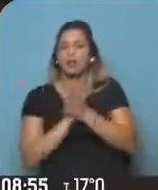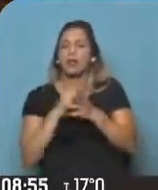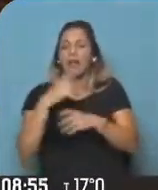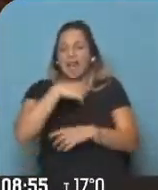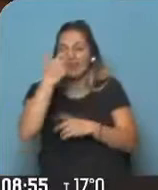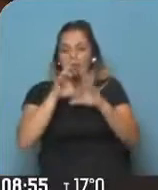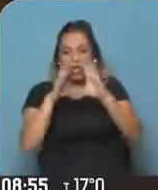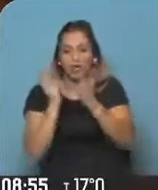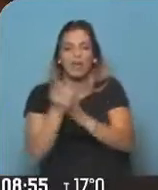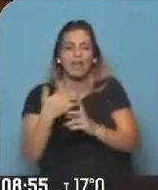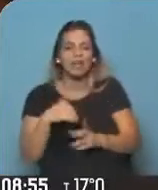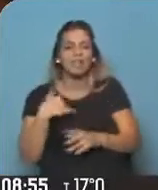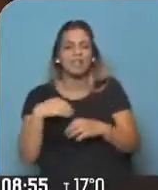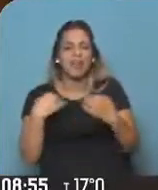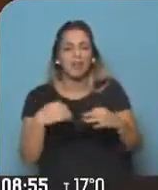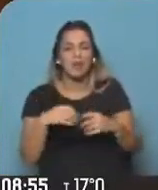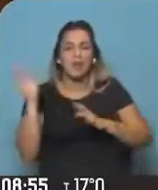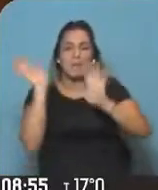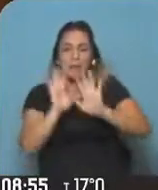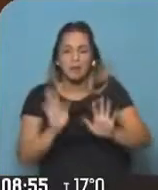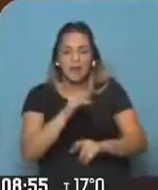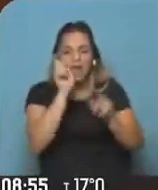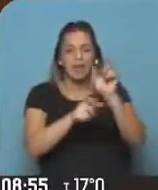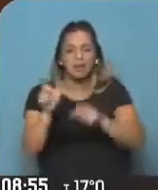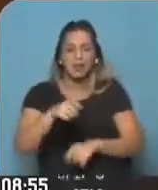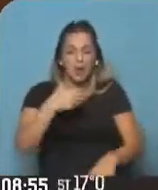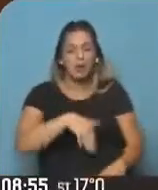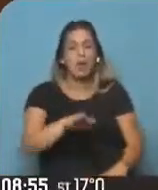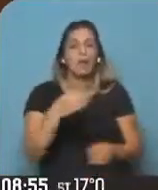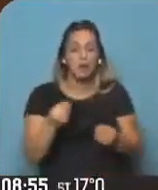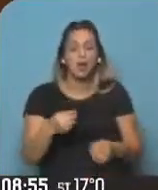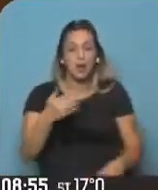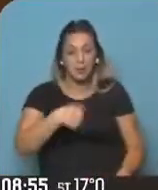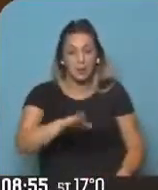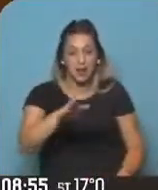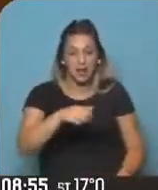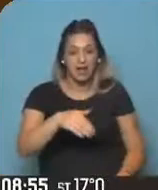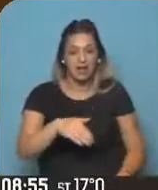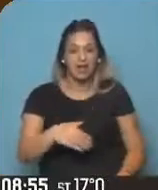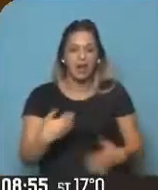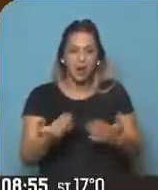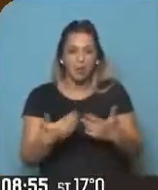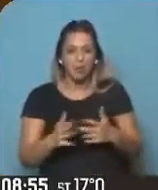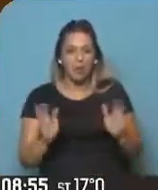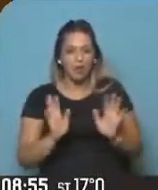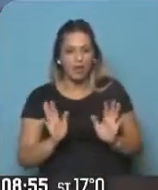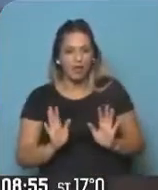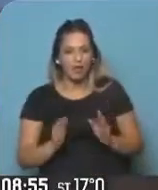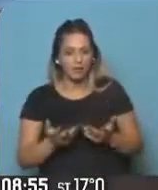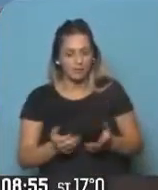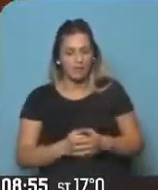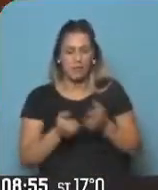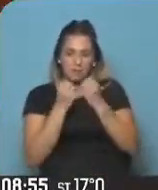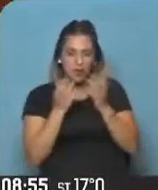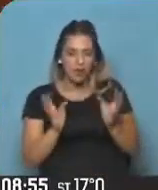global empezar a preparar a la población para lo que va a venir porque lo que va a venir de alguna manera ya se puede presagiar sergio gracias por venir